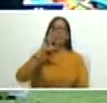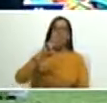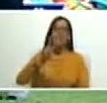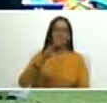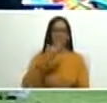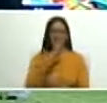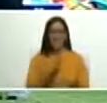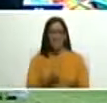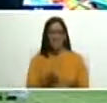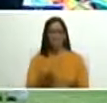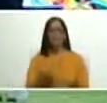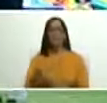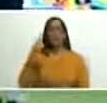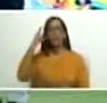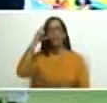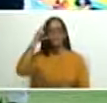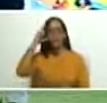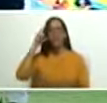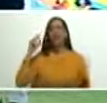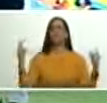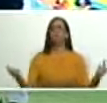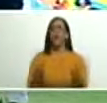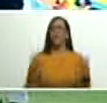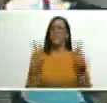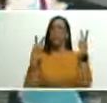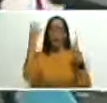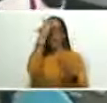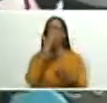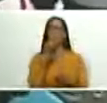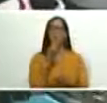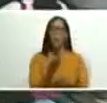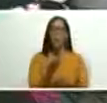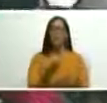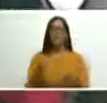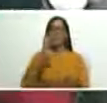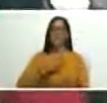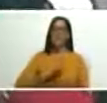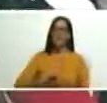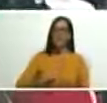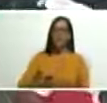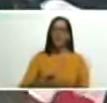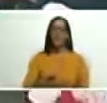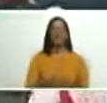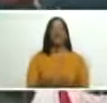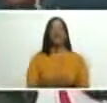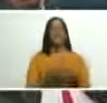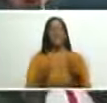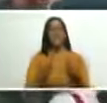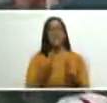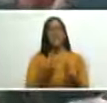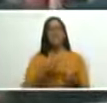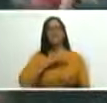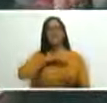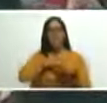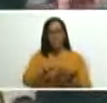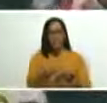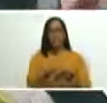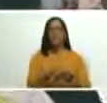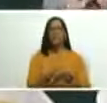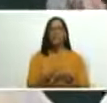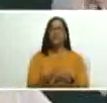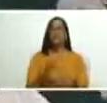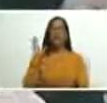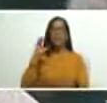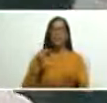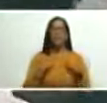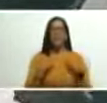diciembre sea un día de victoria hermosa de la soberanía y de la integridad territorial de la patria. ¡Que